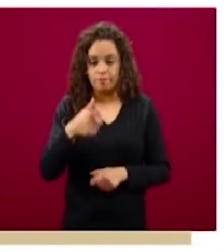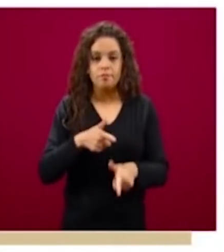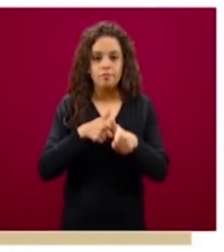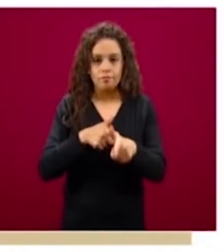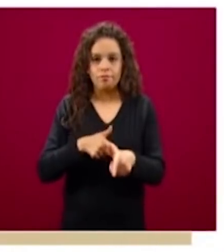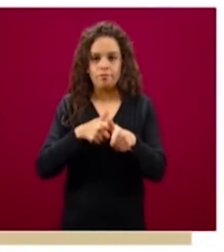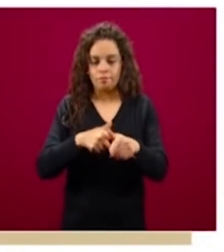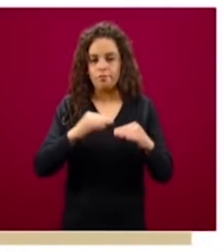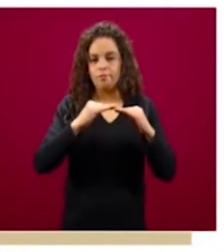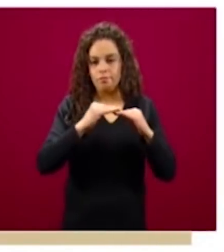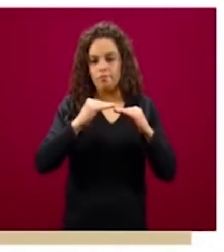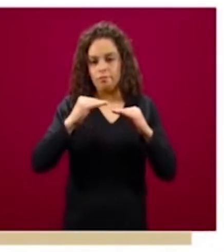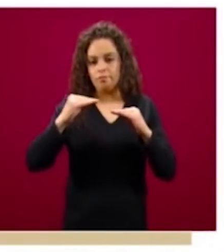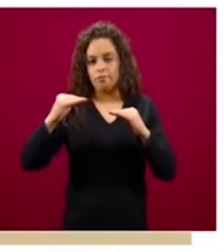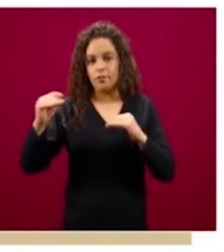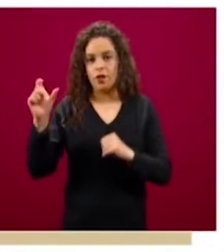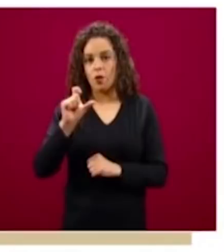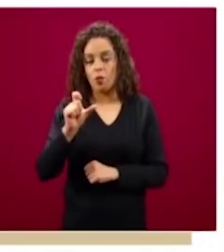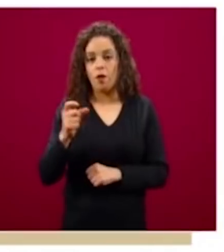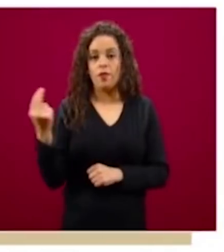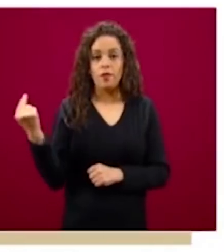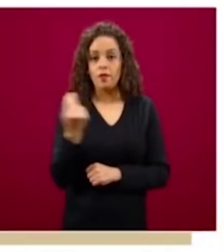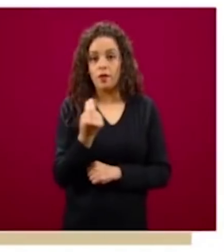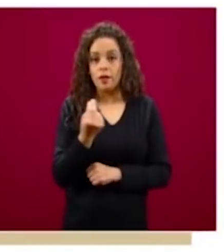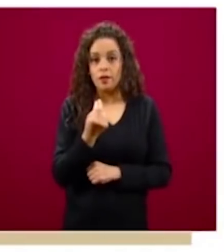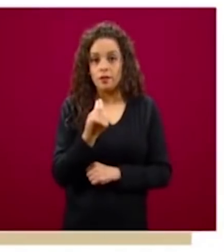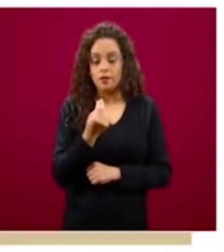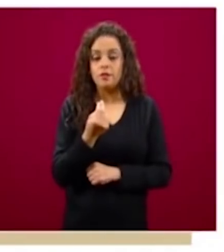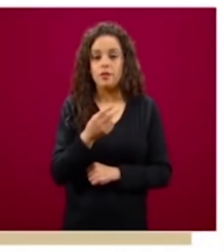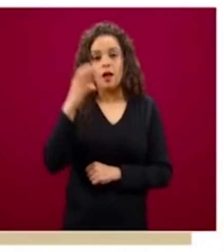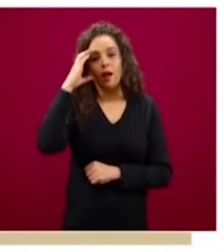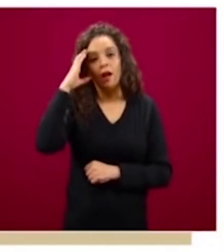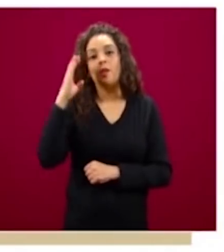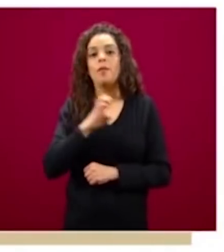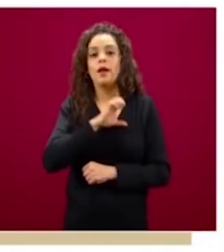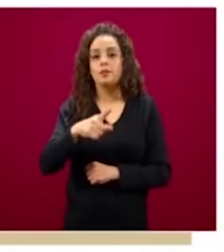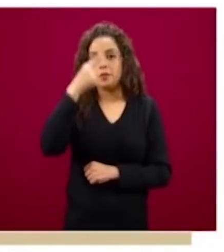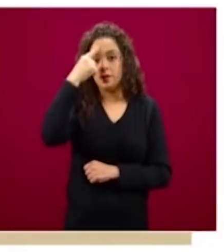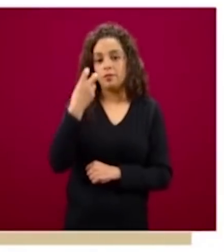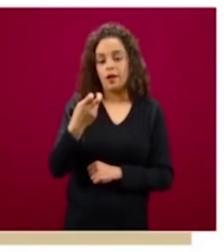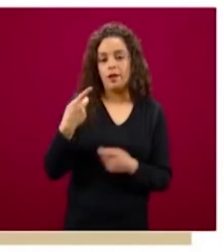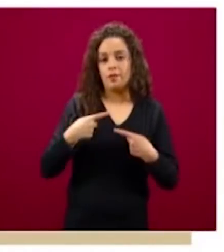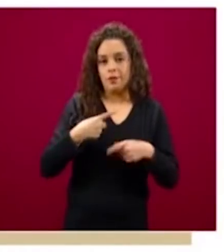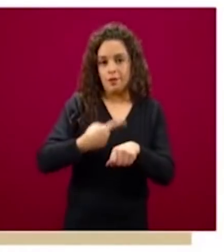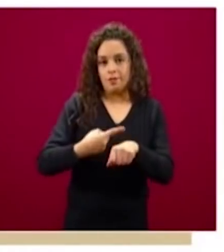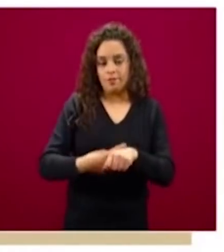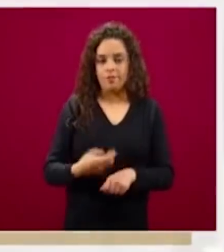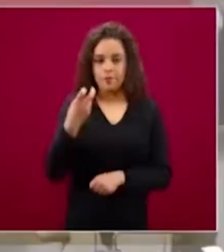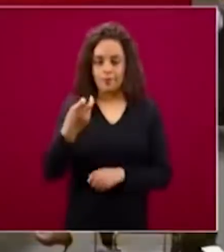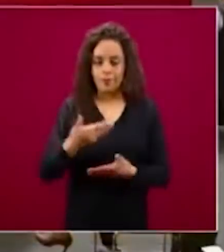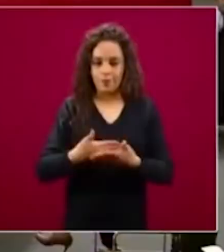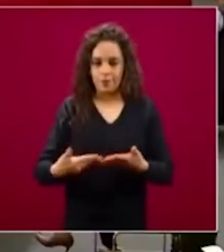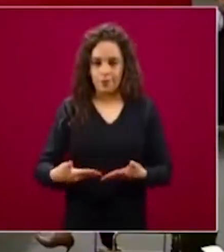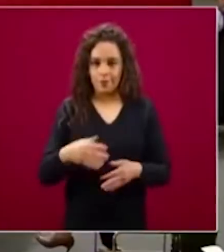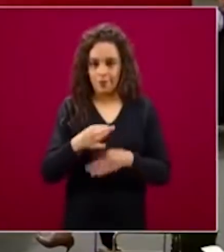que se empezó a generar la necesidad de tener este tipo de camas para estos pacientes. Sería la actualización para esta